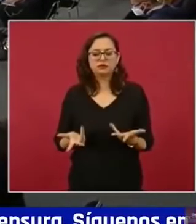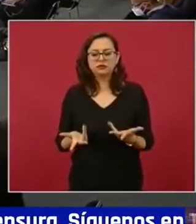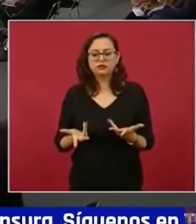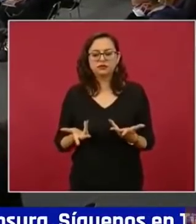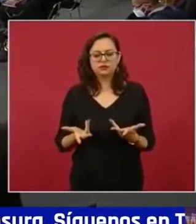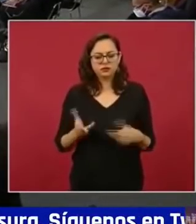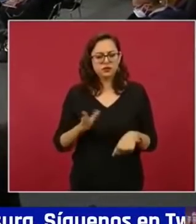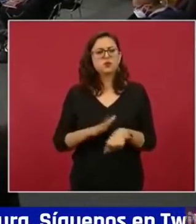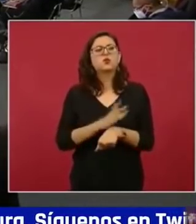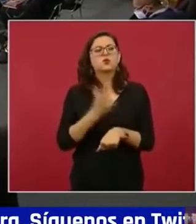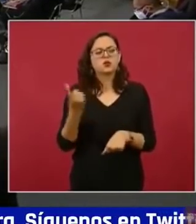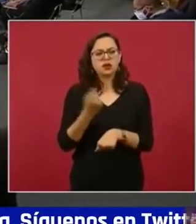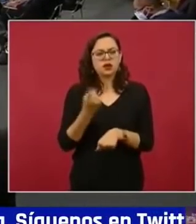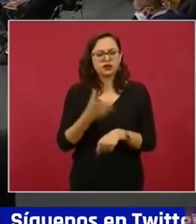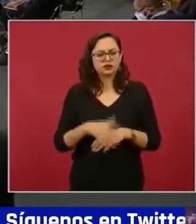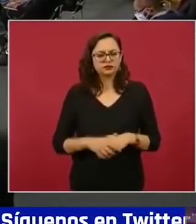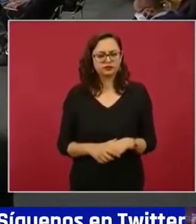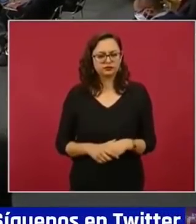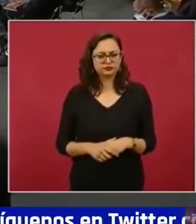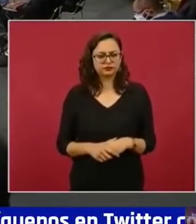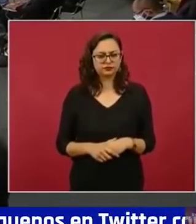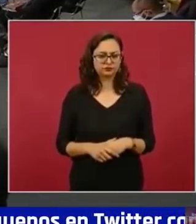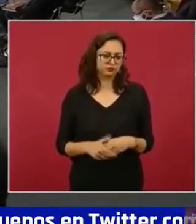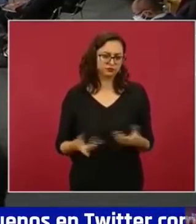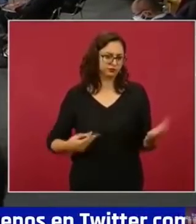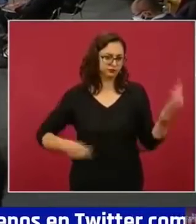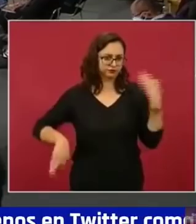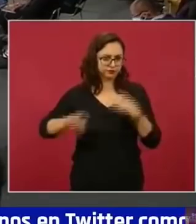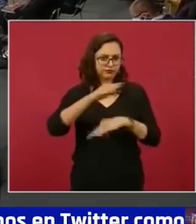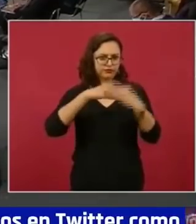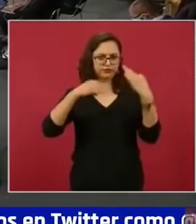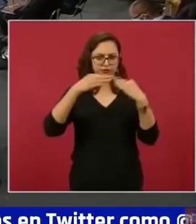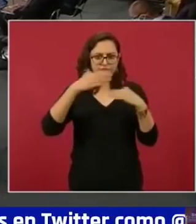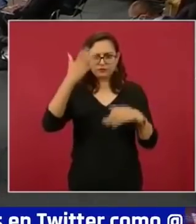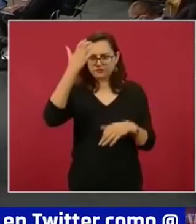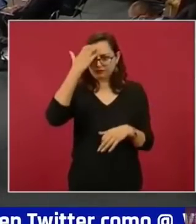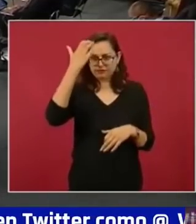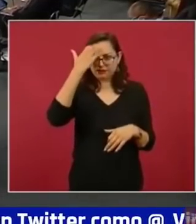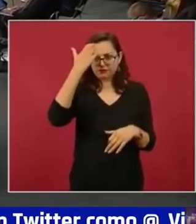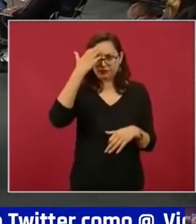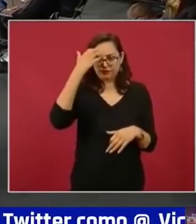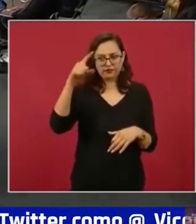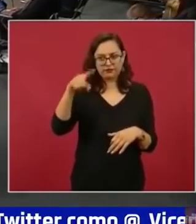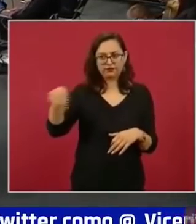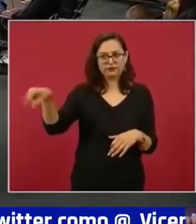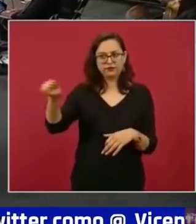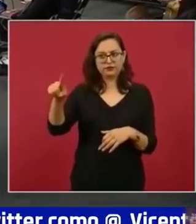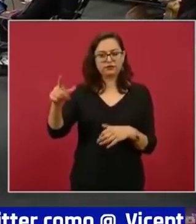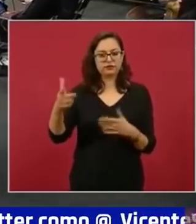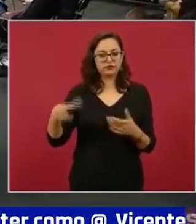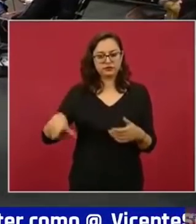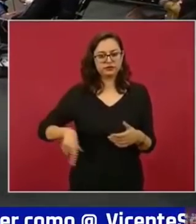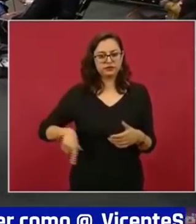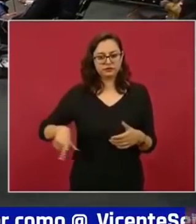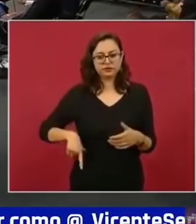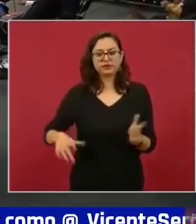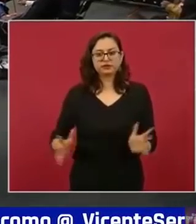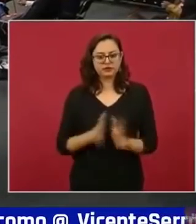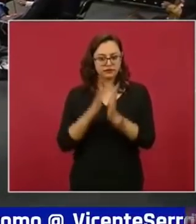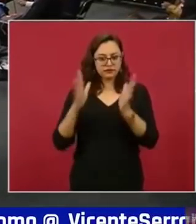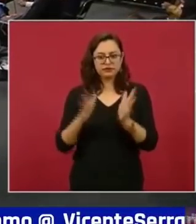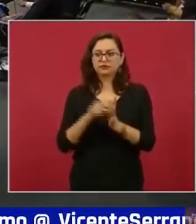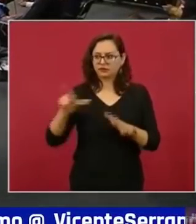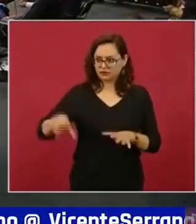que, como es de dominio público, están en contra de nosotros, del gobierno